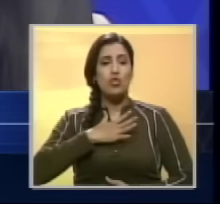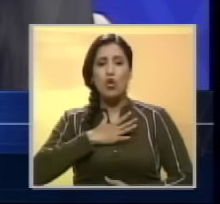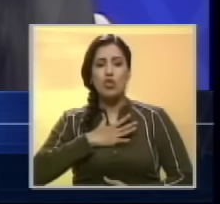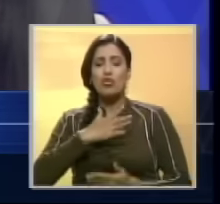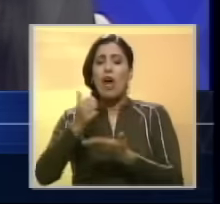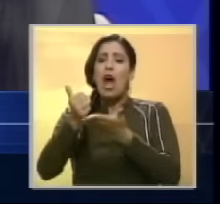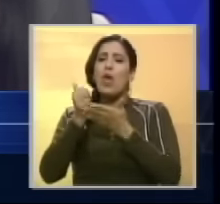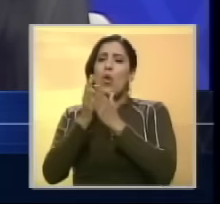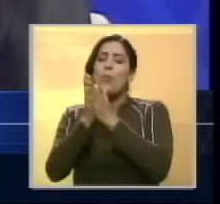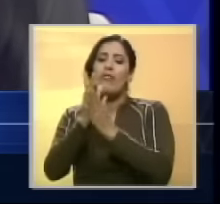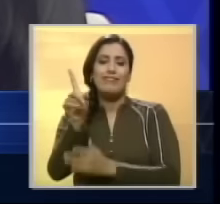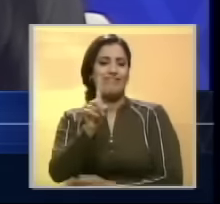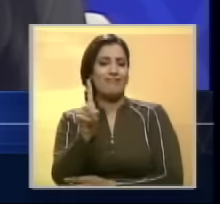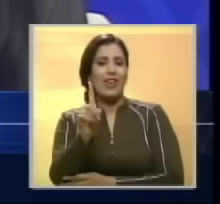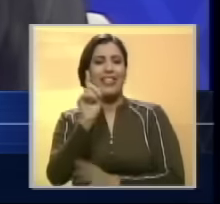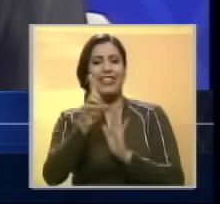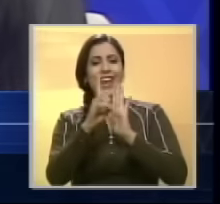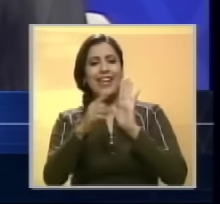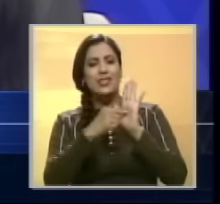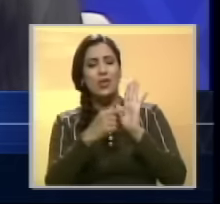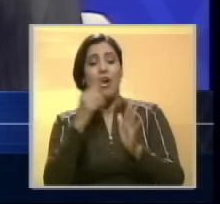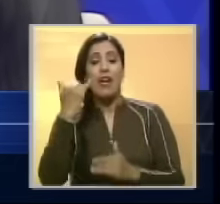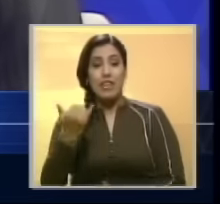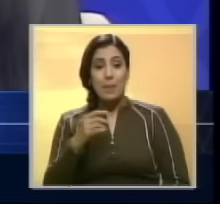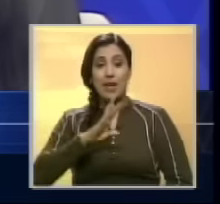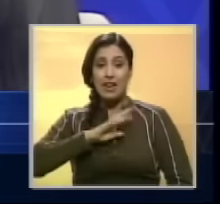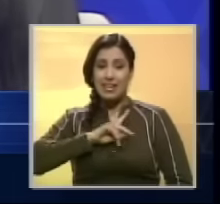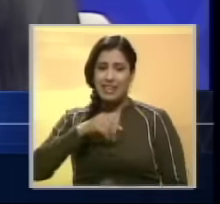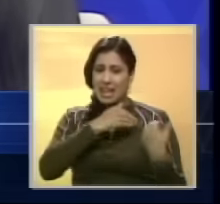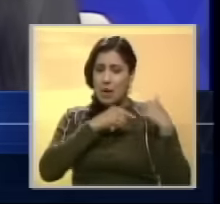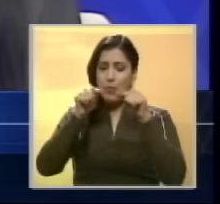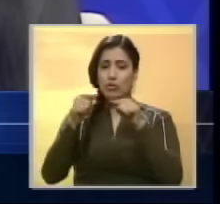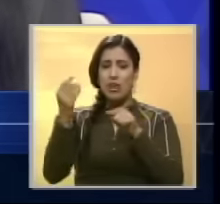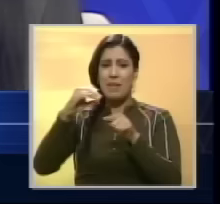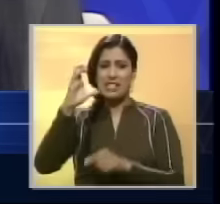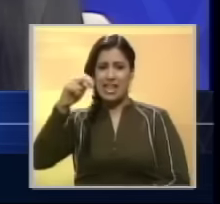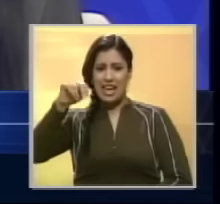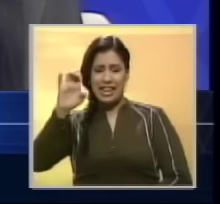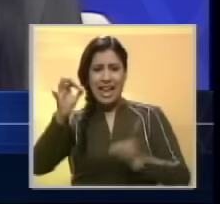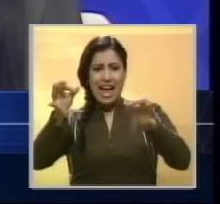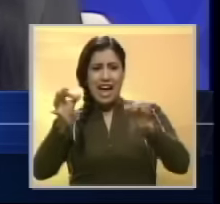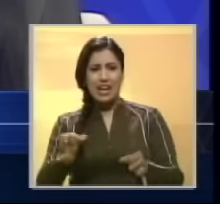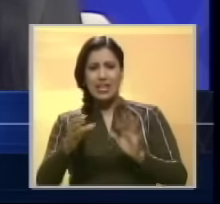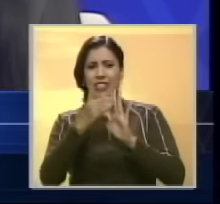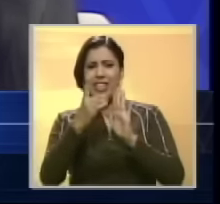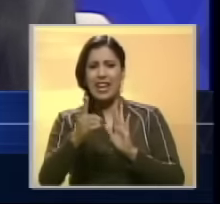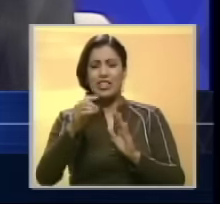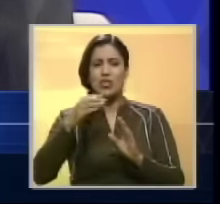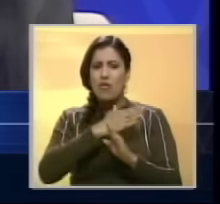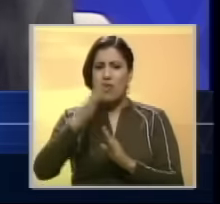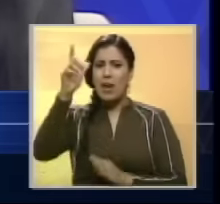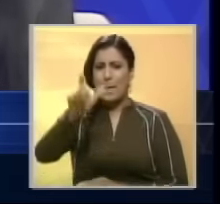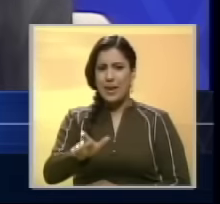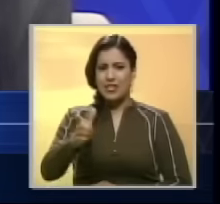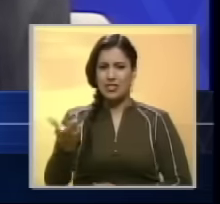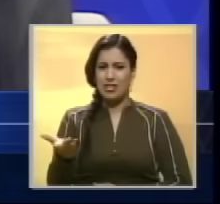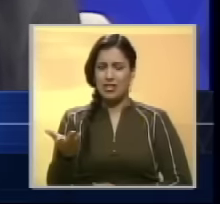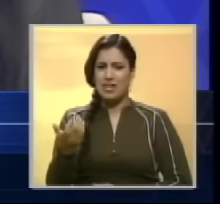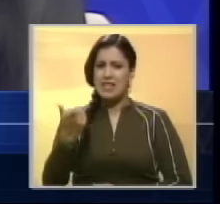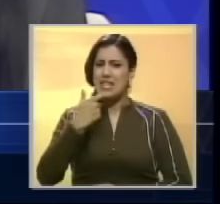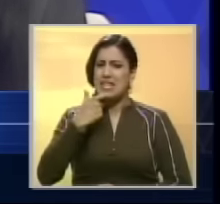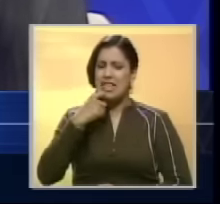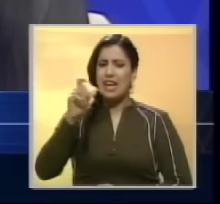favor que nos están haciendo y donde además no le corresponde al consejo nacional electoral garantizar los derechos del revocable en este